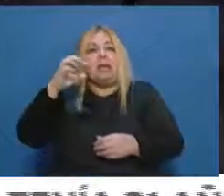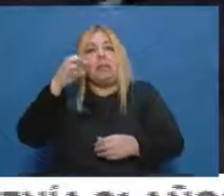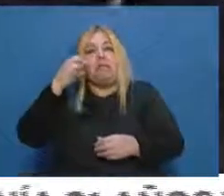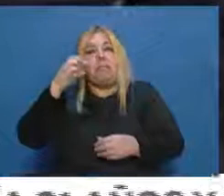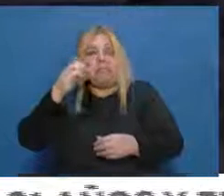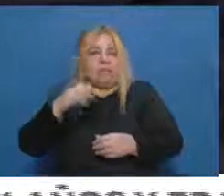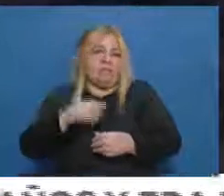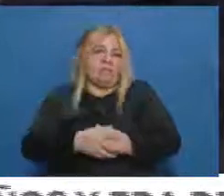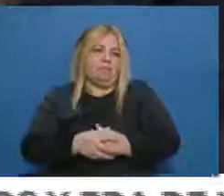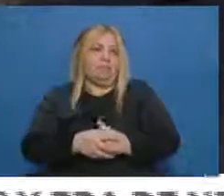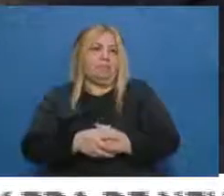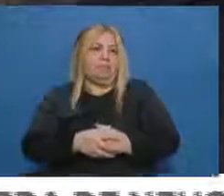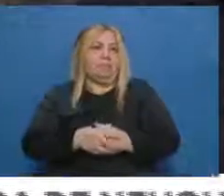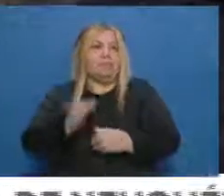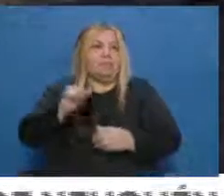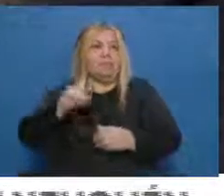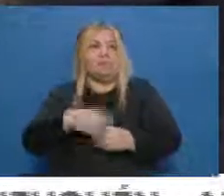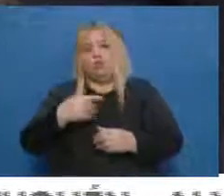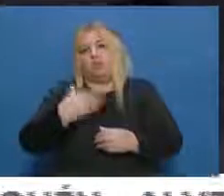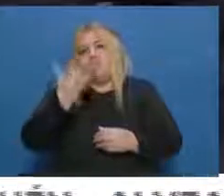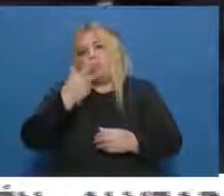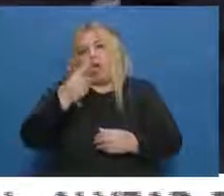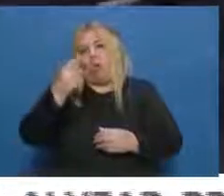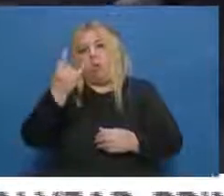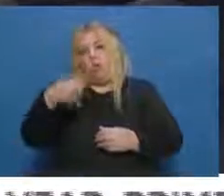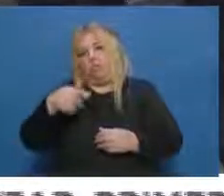gusta. El Kun. El Kun, sí. ¿Ah, por qué?